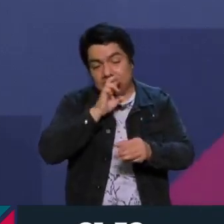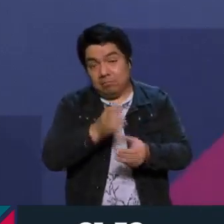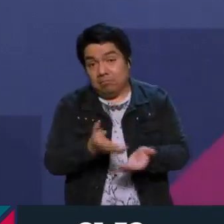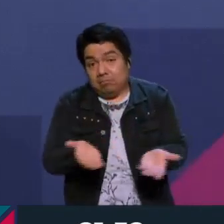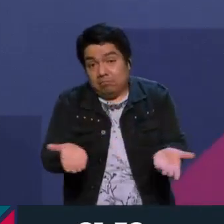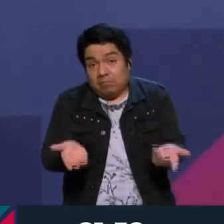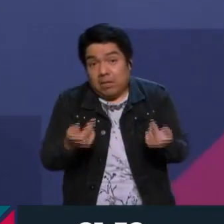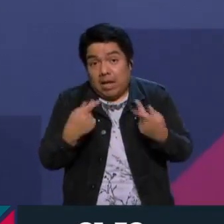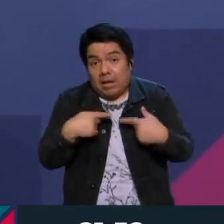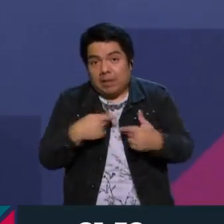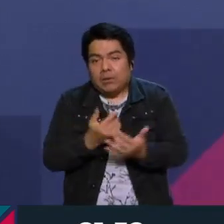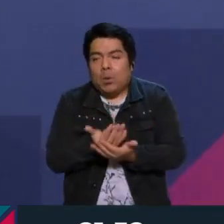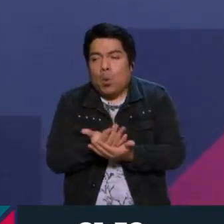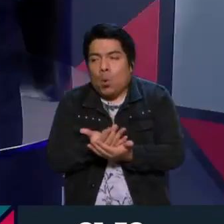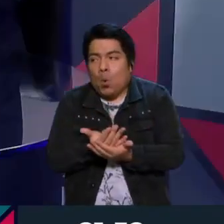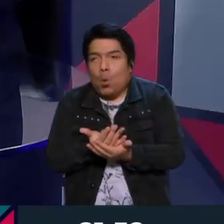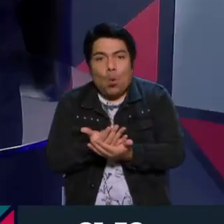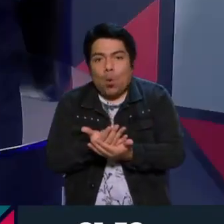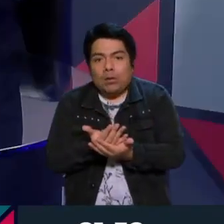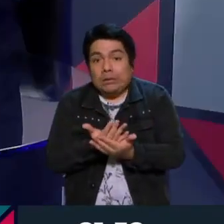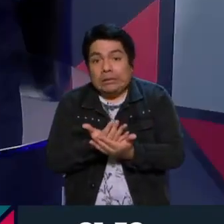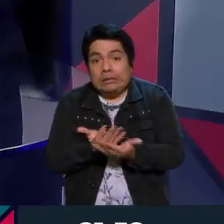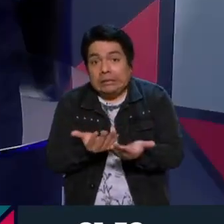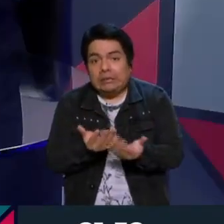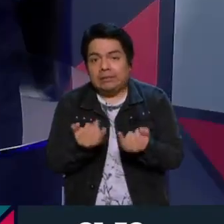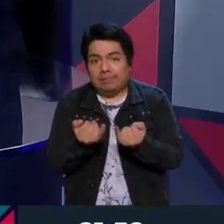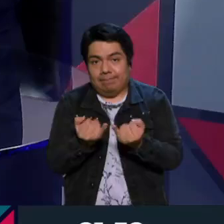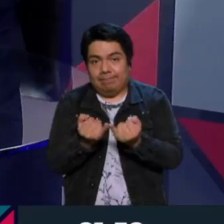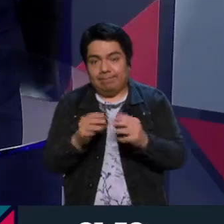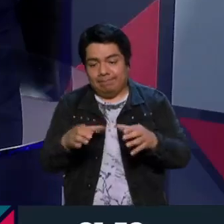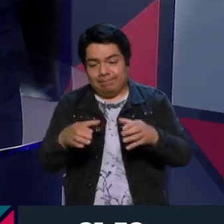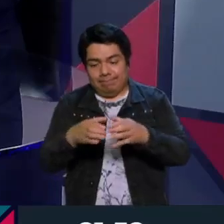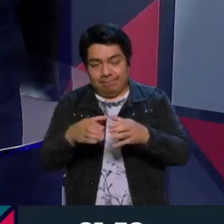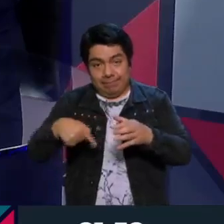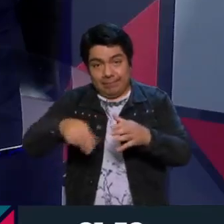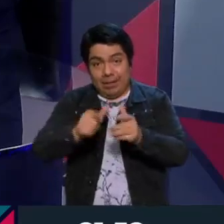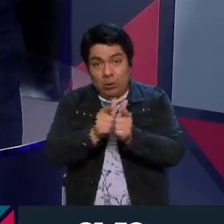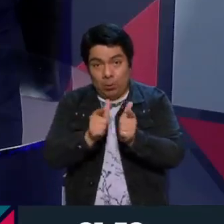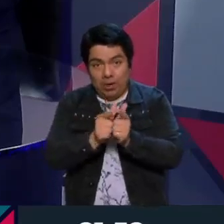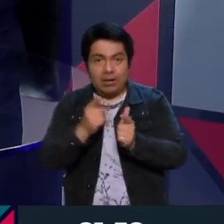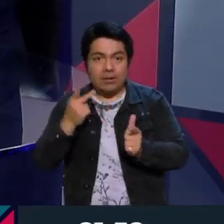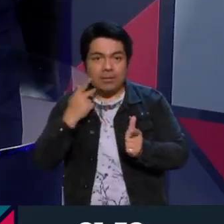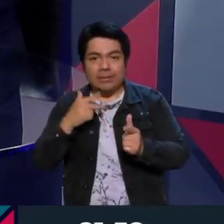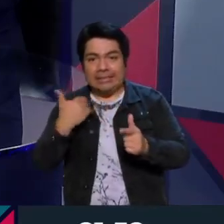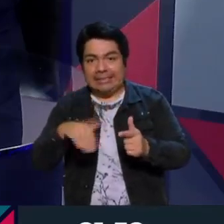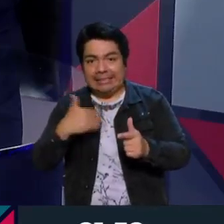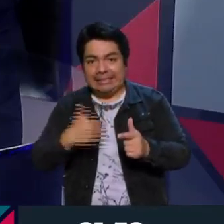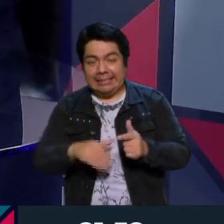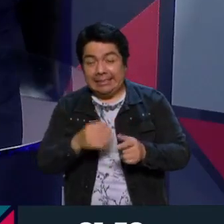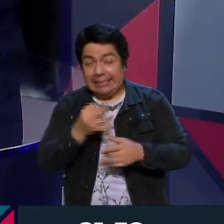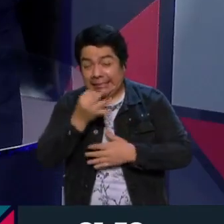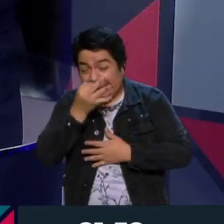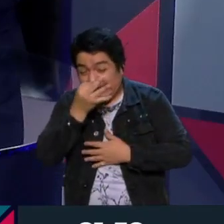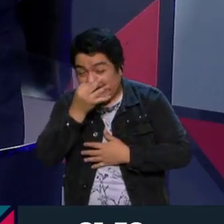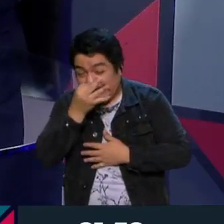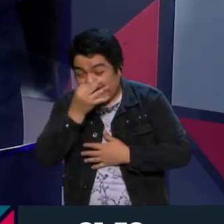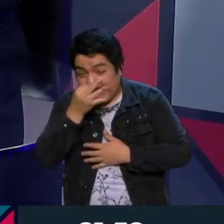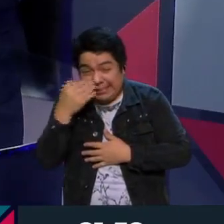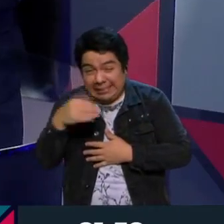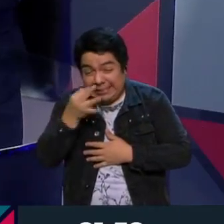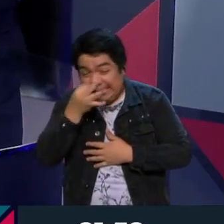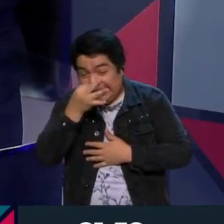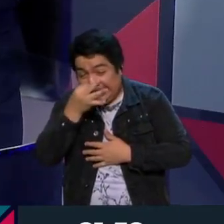ciudadanos, pues a la expectativa e insisto, las fuerzas internas, pero de verdad es que estuvimos a una dita de ver